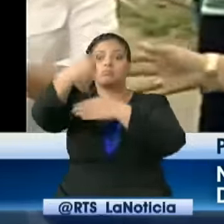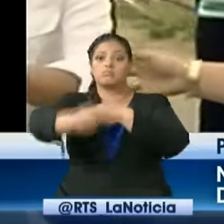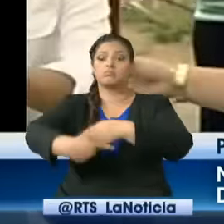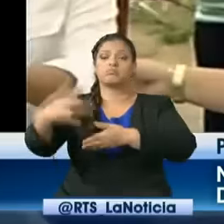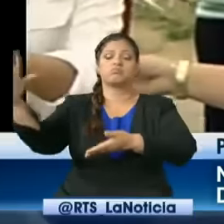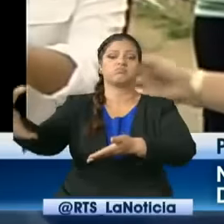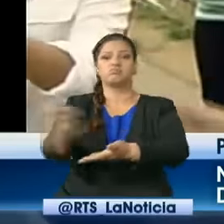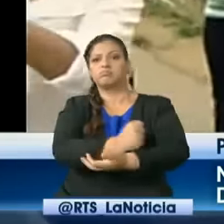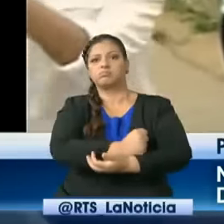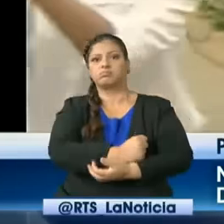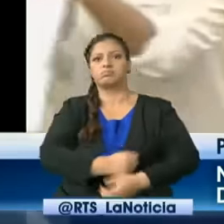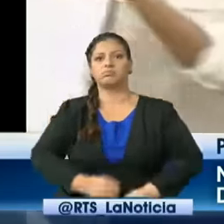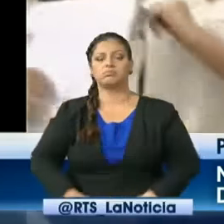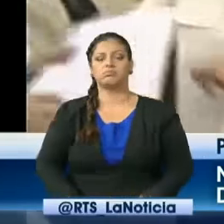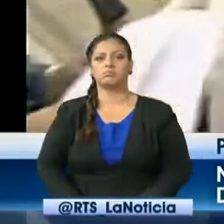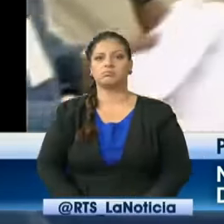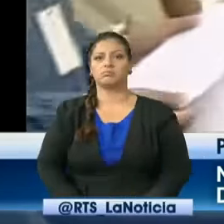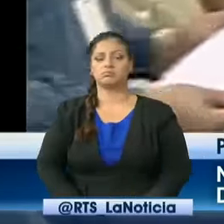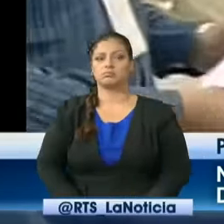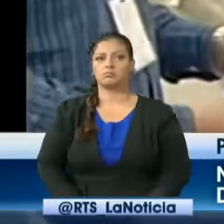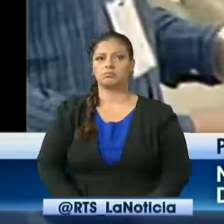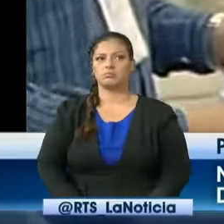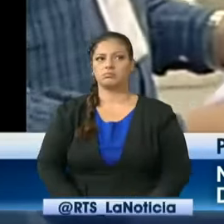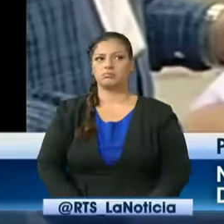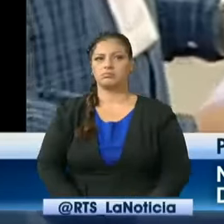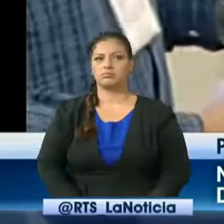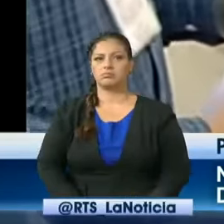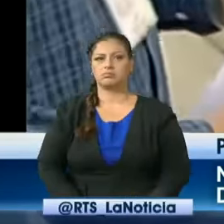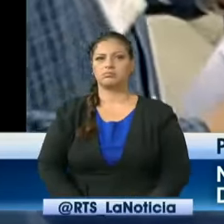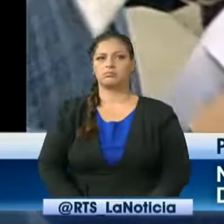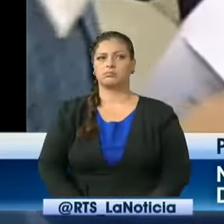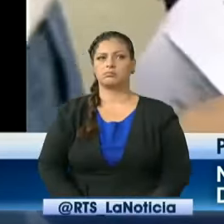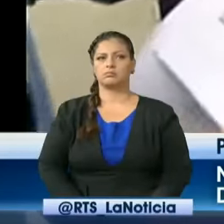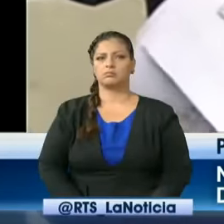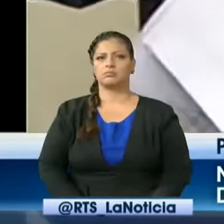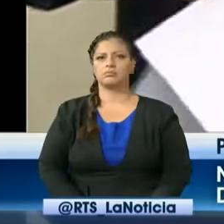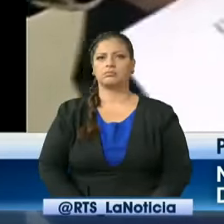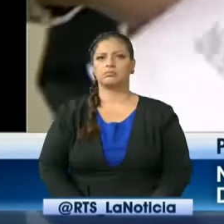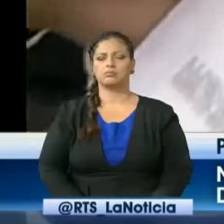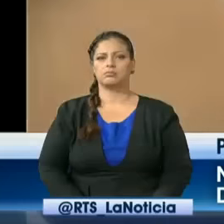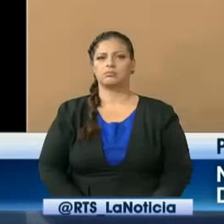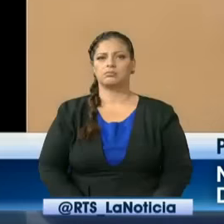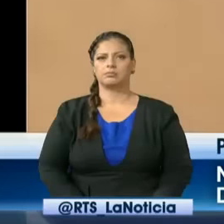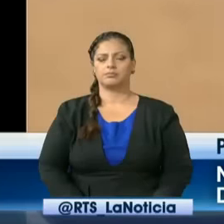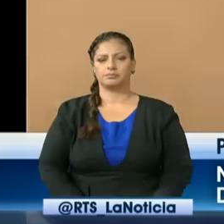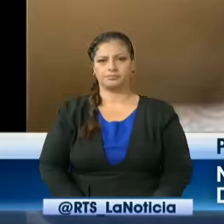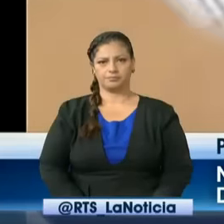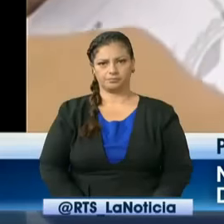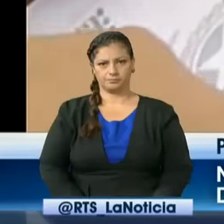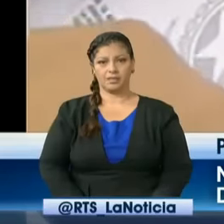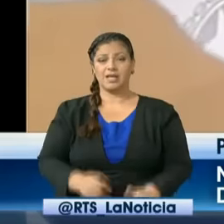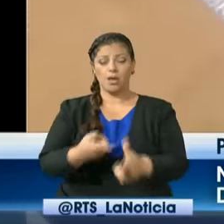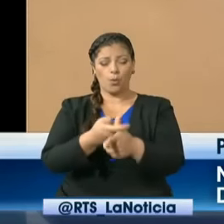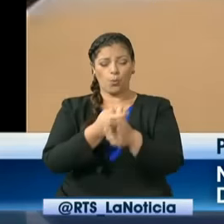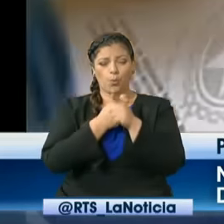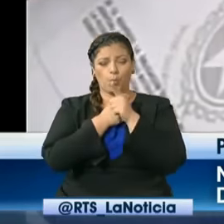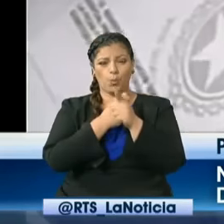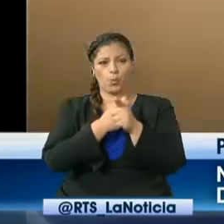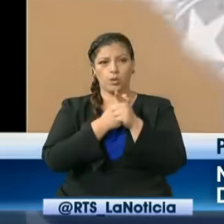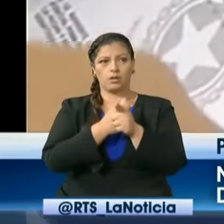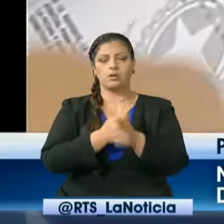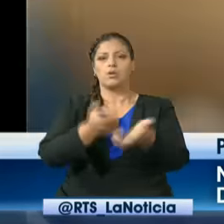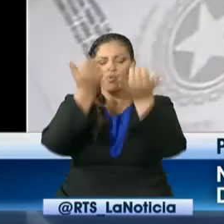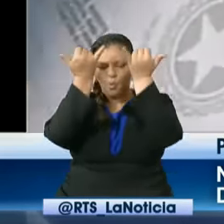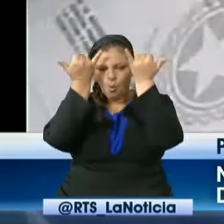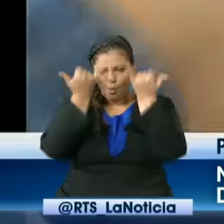Enseñando la notificación. Padres de familia quieren saber por cuánto tiempo esta medida. Bueno, esta medida es urgente y este momento va